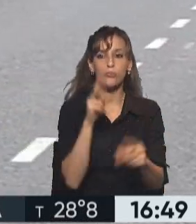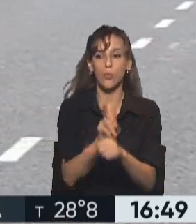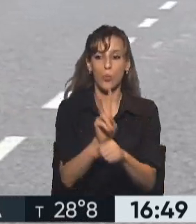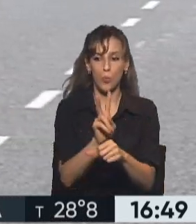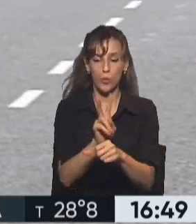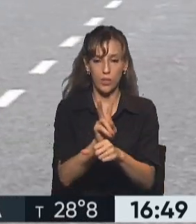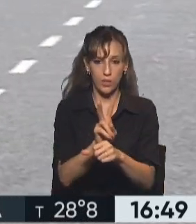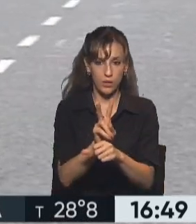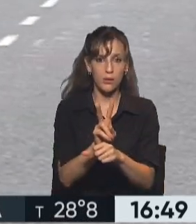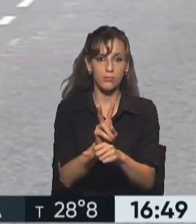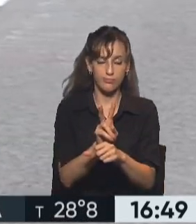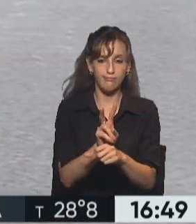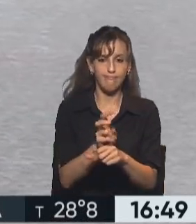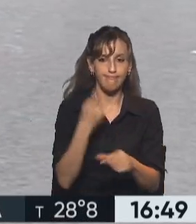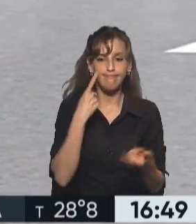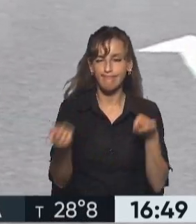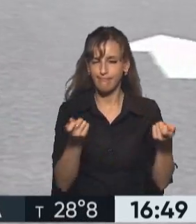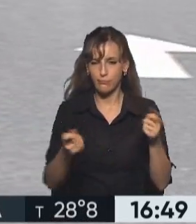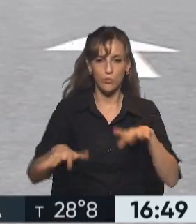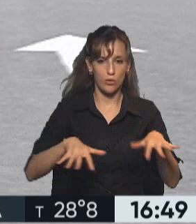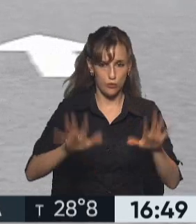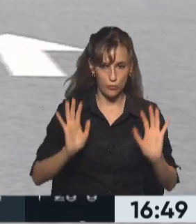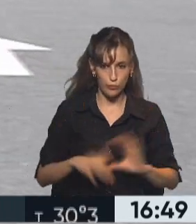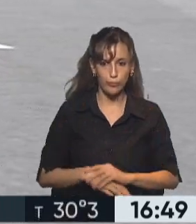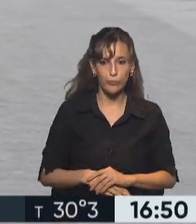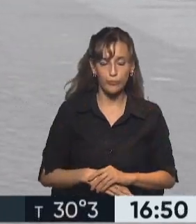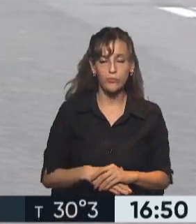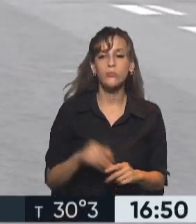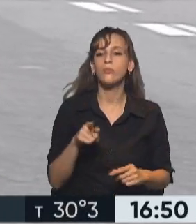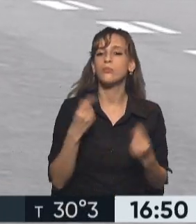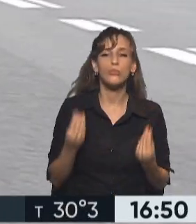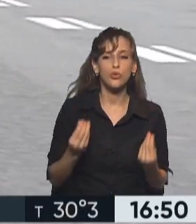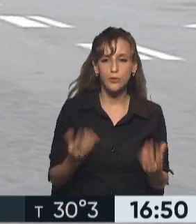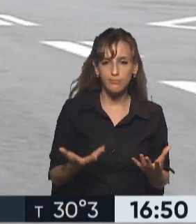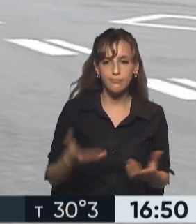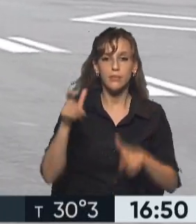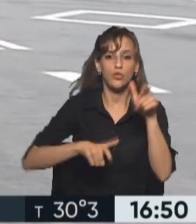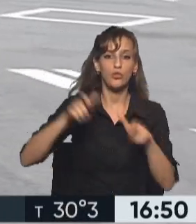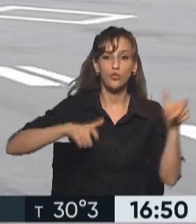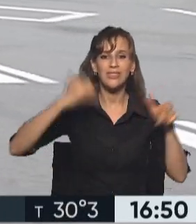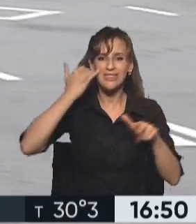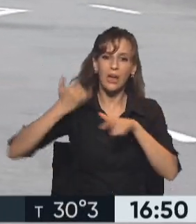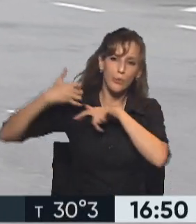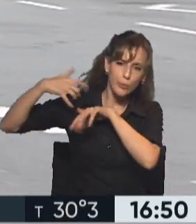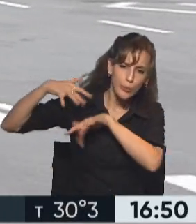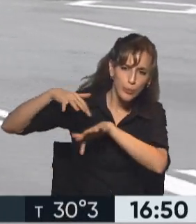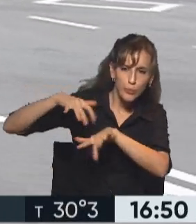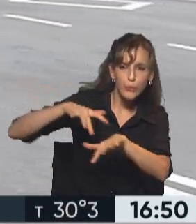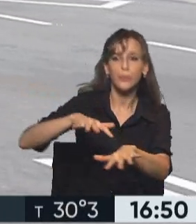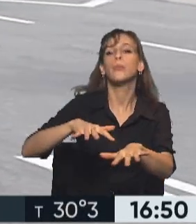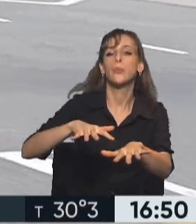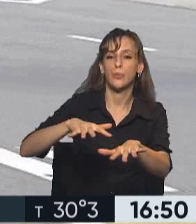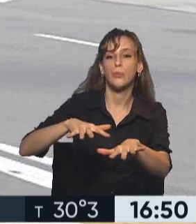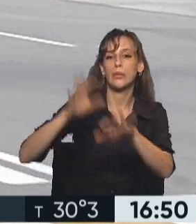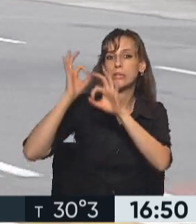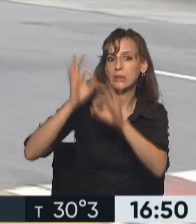precisamente la seguridad y la paz en las inmediaciones del Parlamento. ¿Por qué? Porque los manifestantes ya están llegando a este costado de la